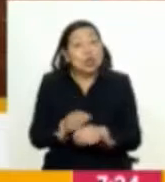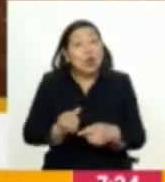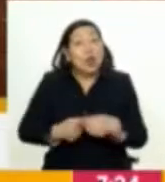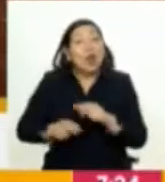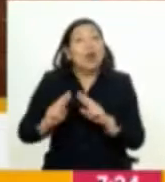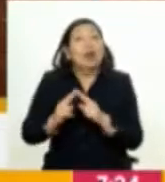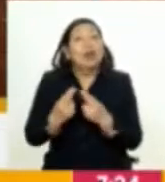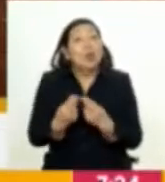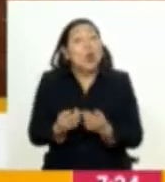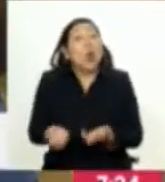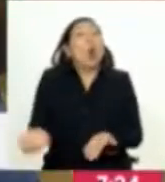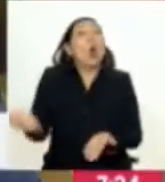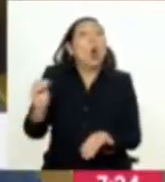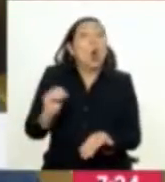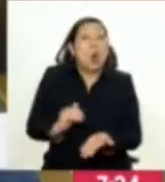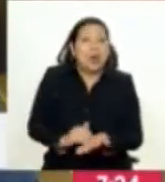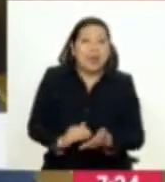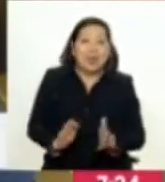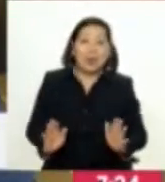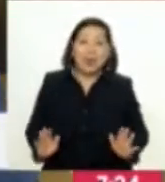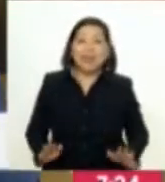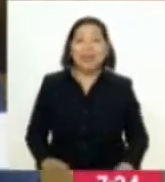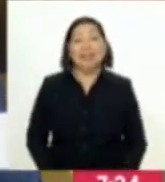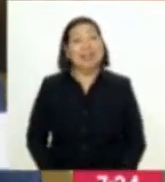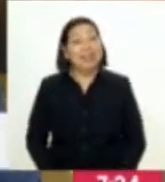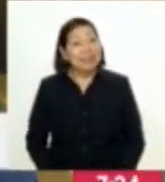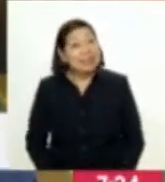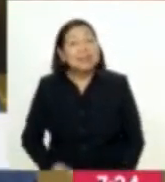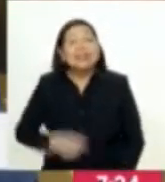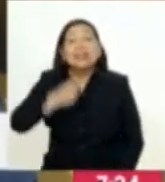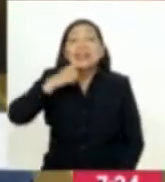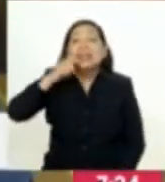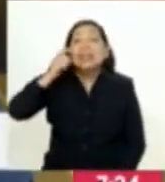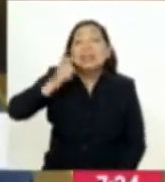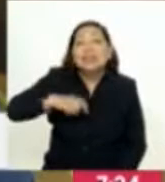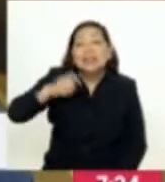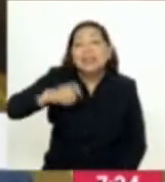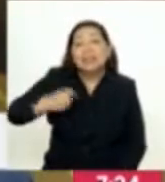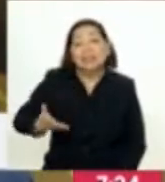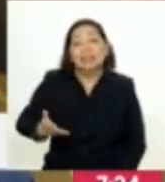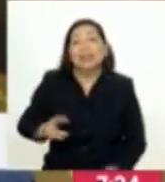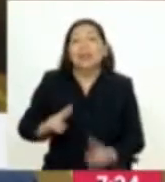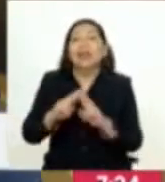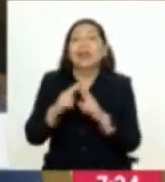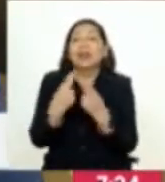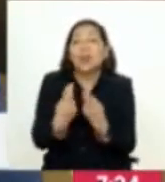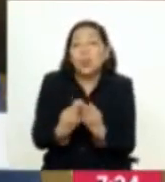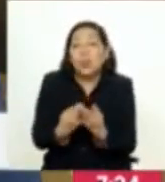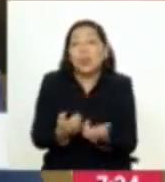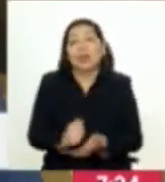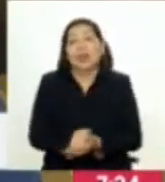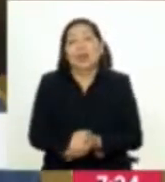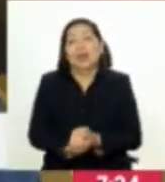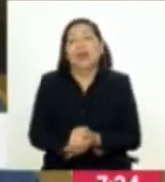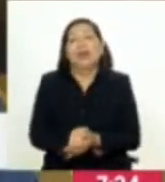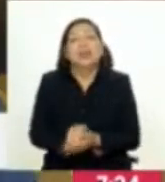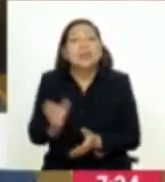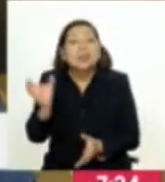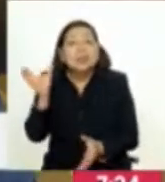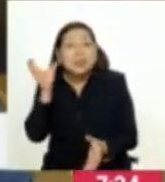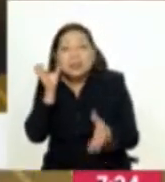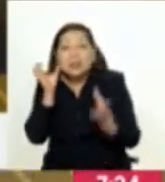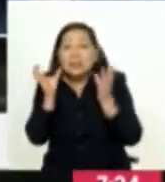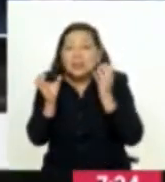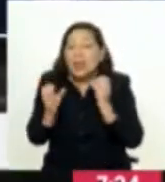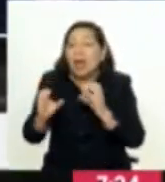reunir. Pero por eso digo, o sea, necesitamos estar reunidos, necesitamos escuchar.